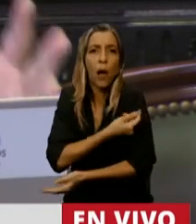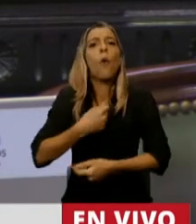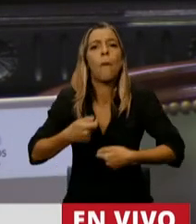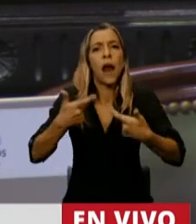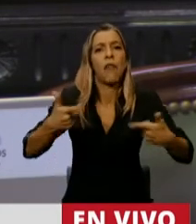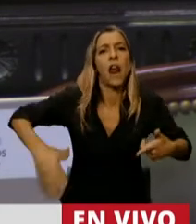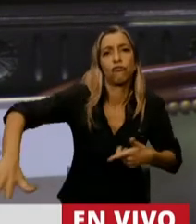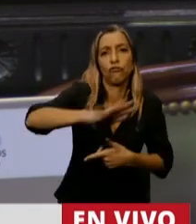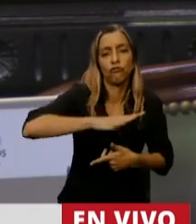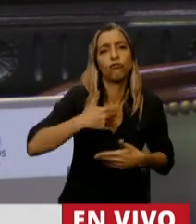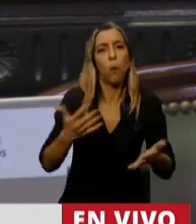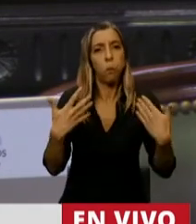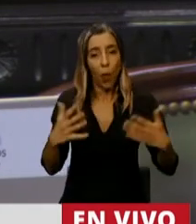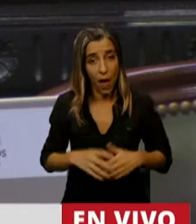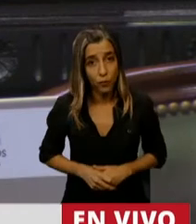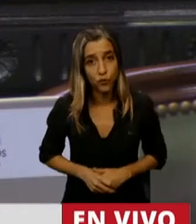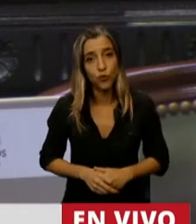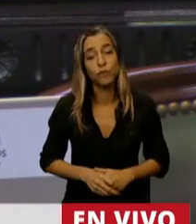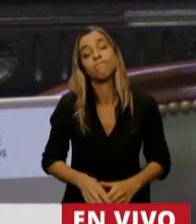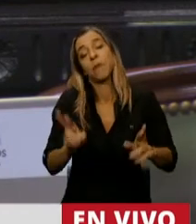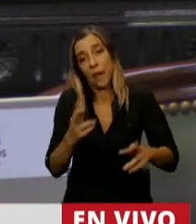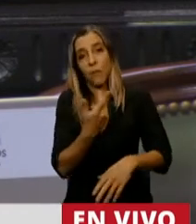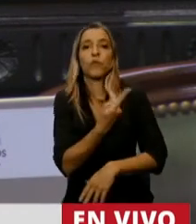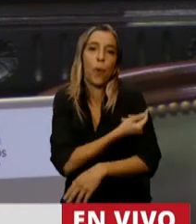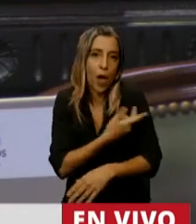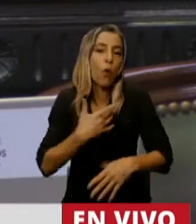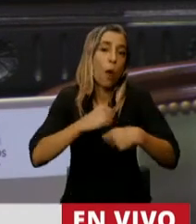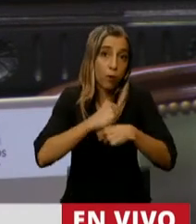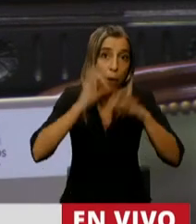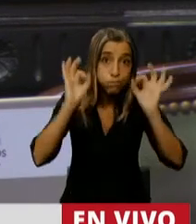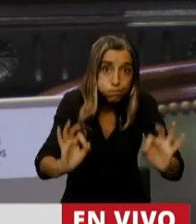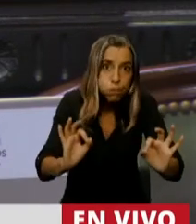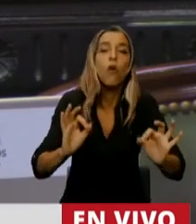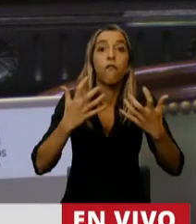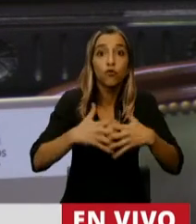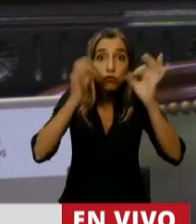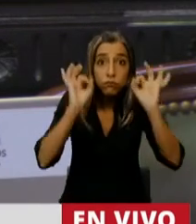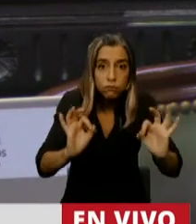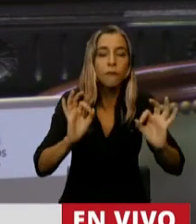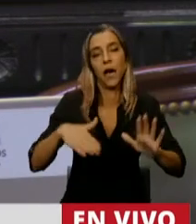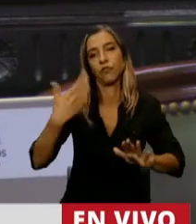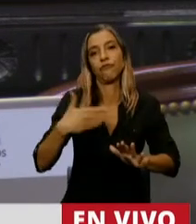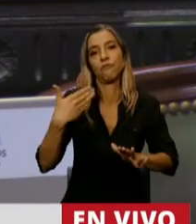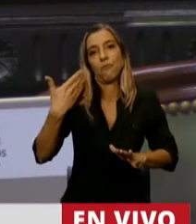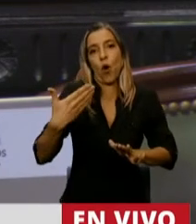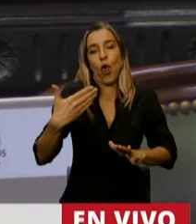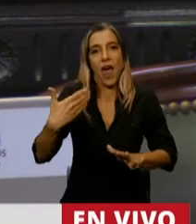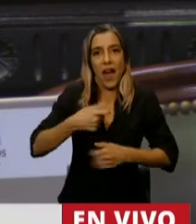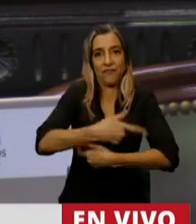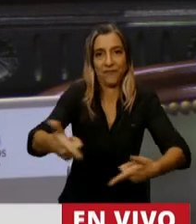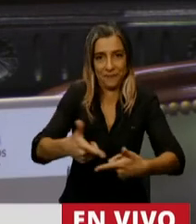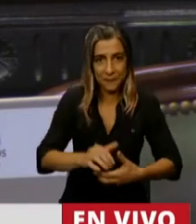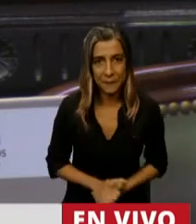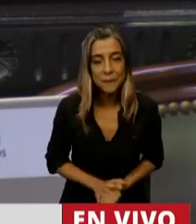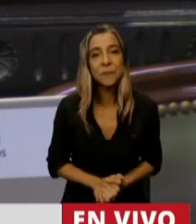vez que esté validada y pueda ser reconocida que funciona. Y por supuesto, esto tiene esa